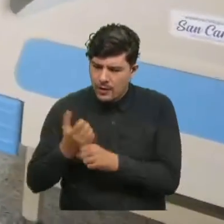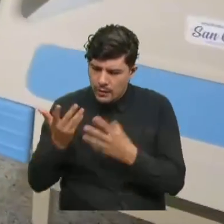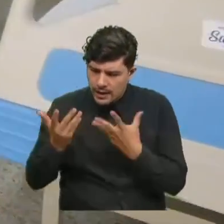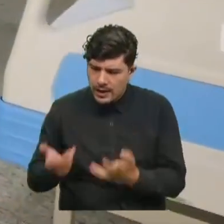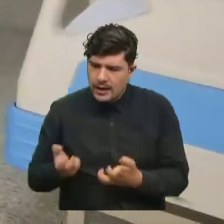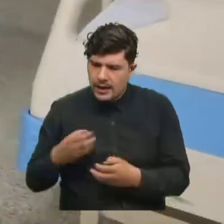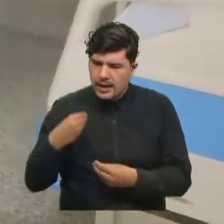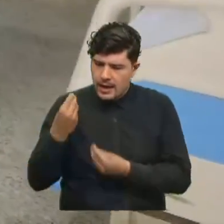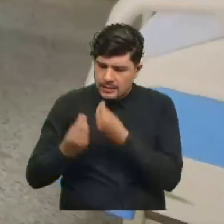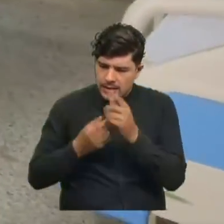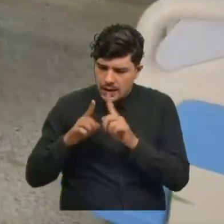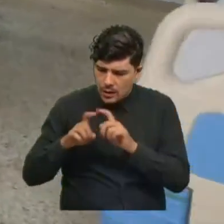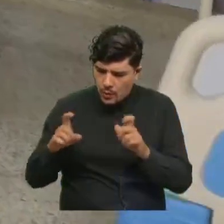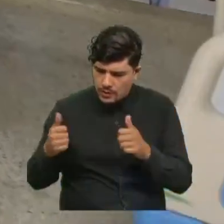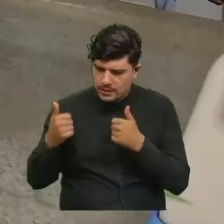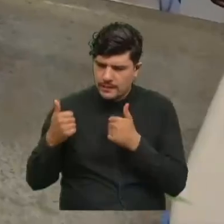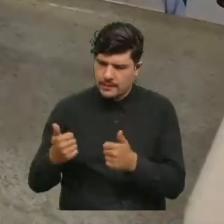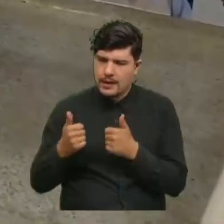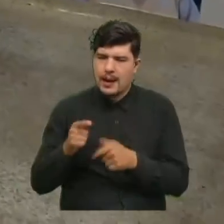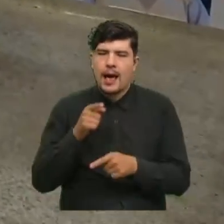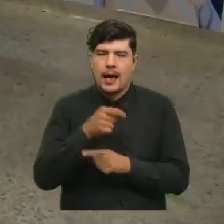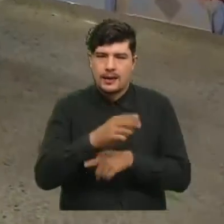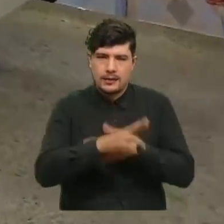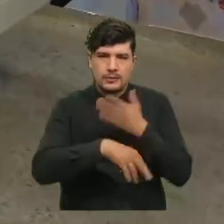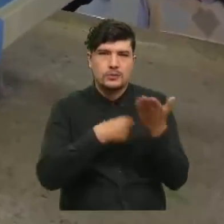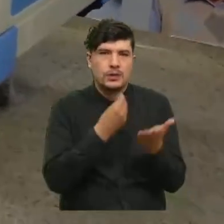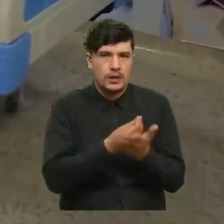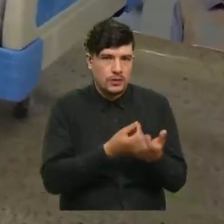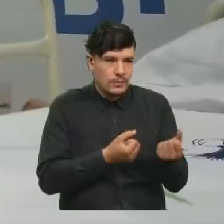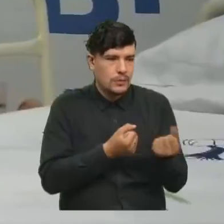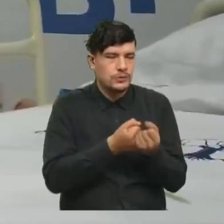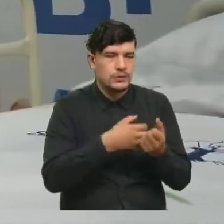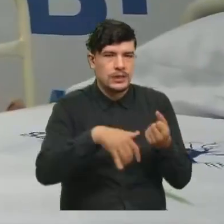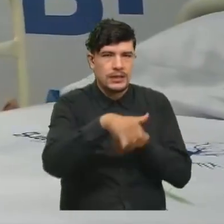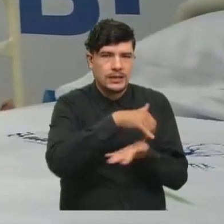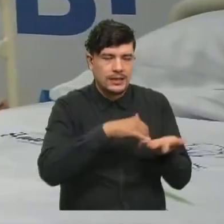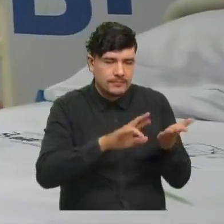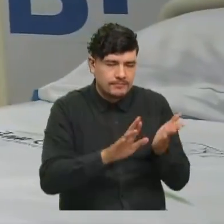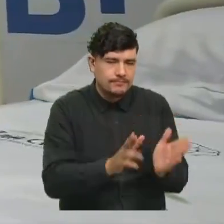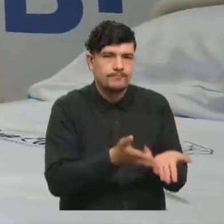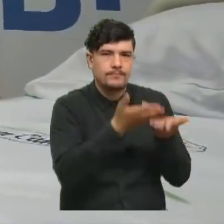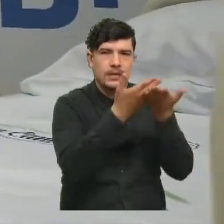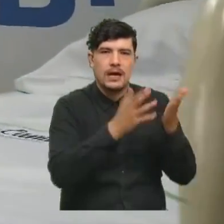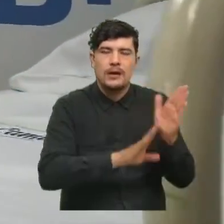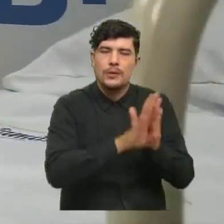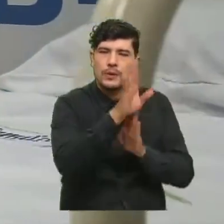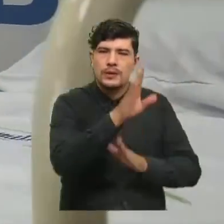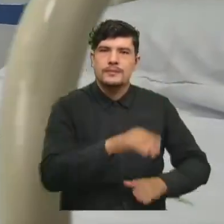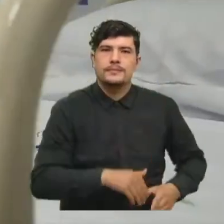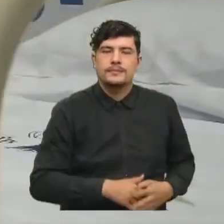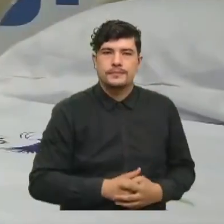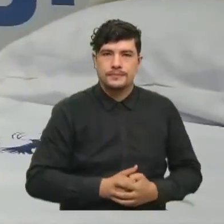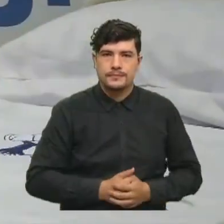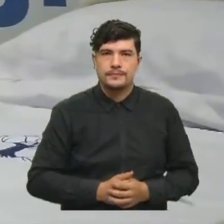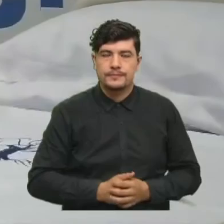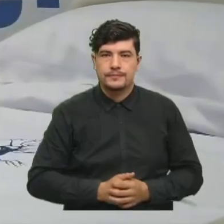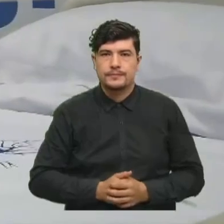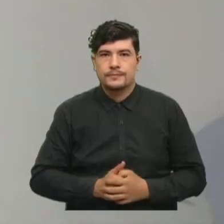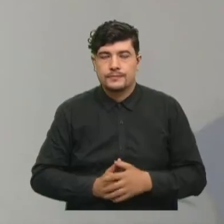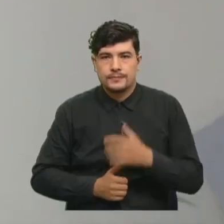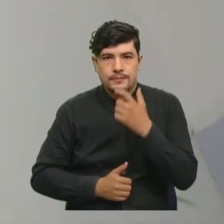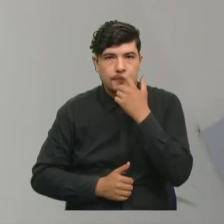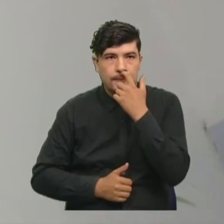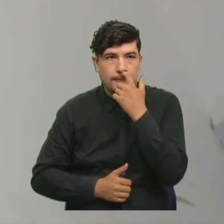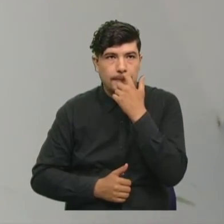se dan los resultados y ese ha sido el propósito el gobierno siempre santander y así con otras obras que también incluso están inconclusas paralizadas